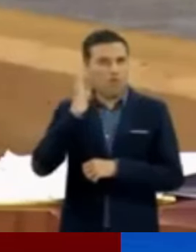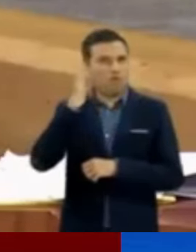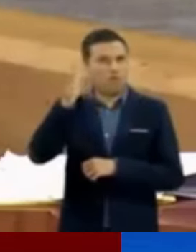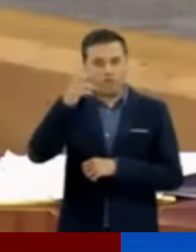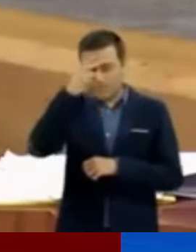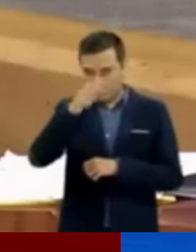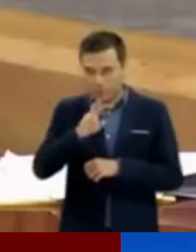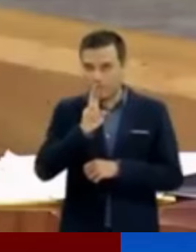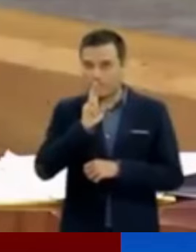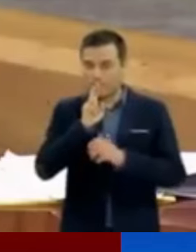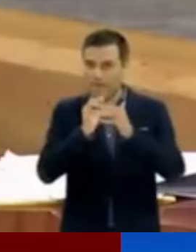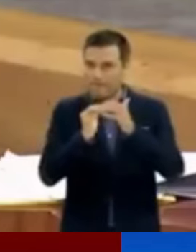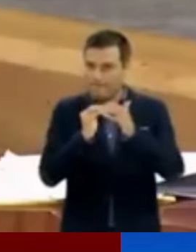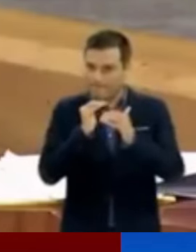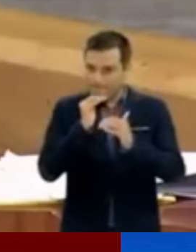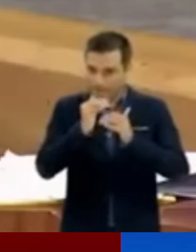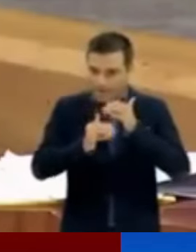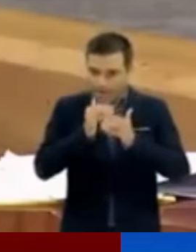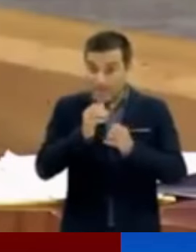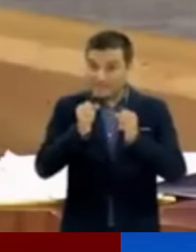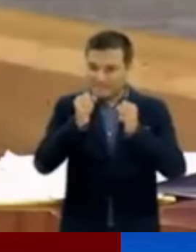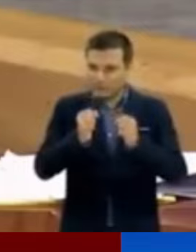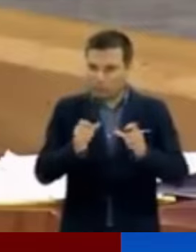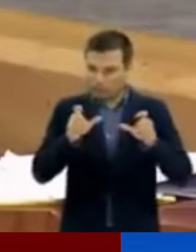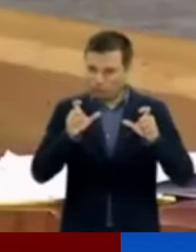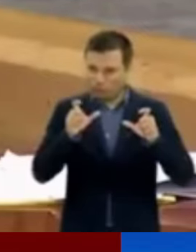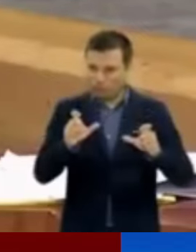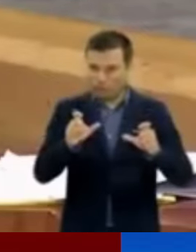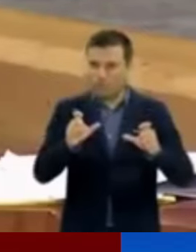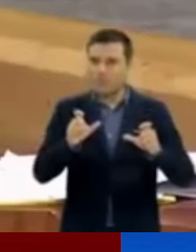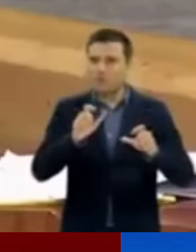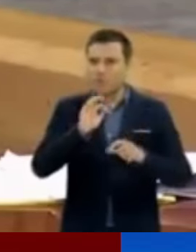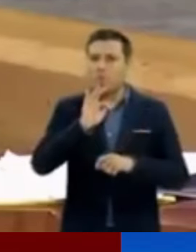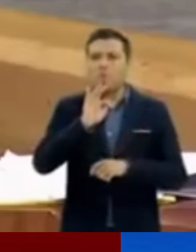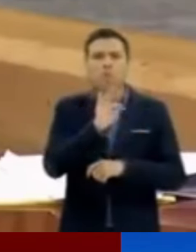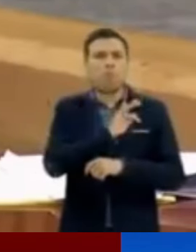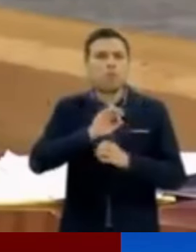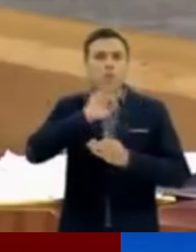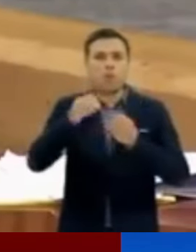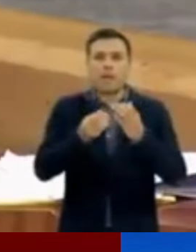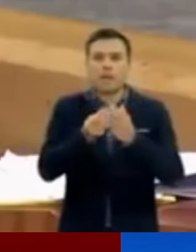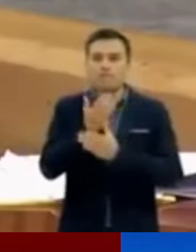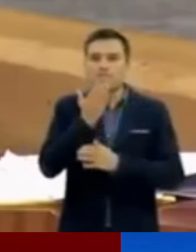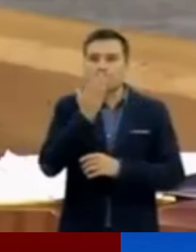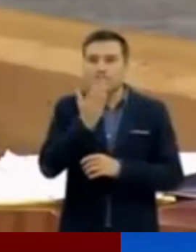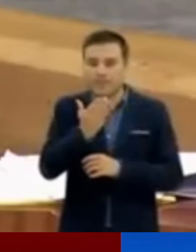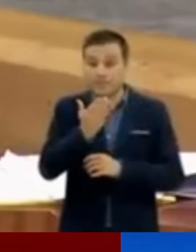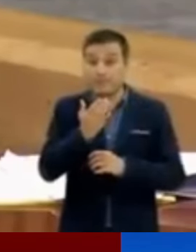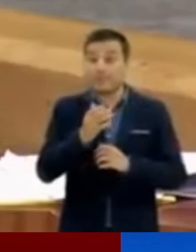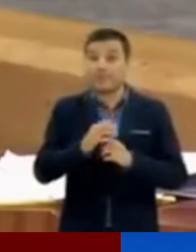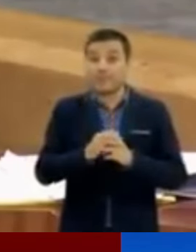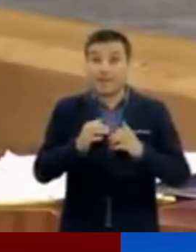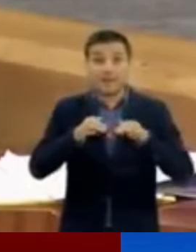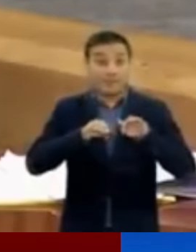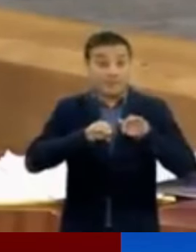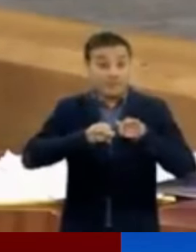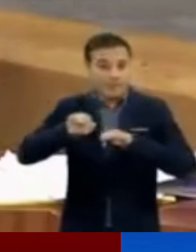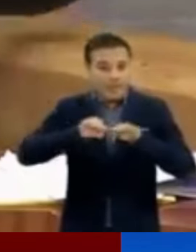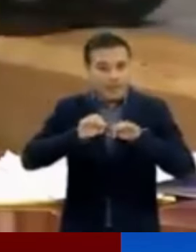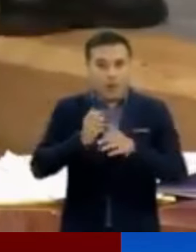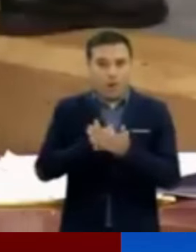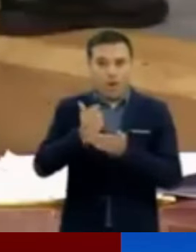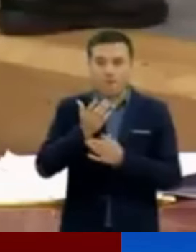Un México donde la seguridad no sea una narrativa, sino de resultados, donde el empleo no sea una estadística, sino salario